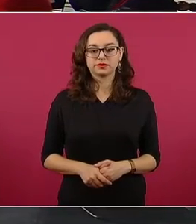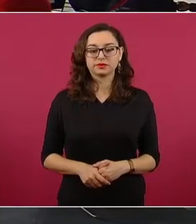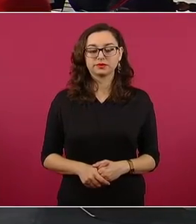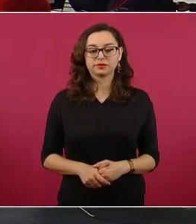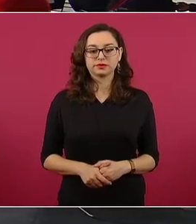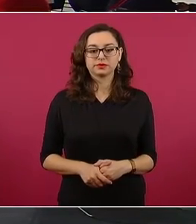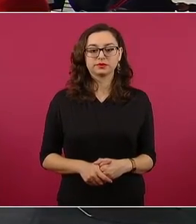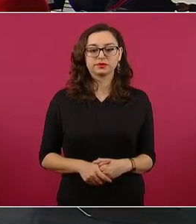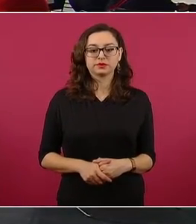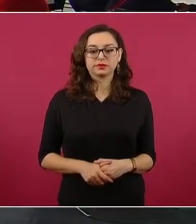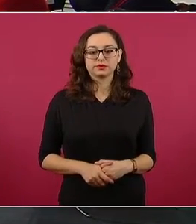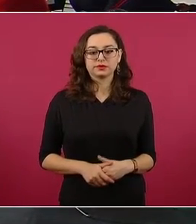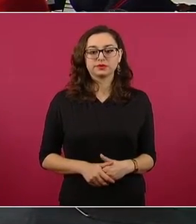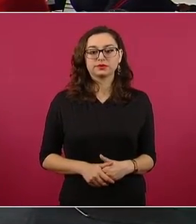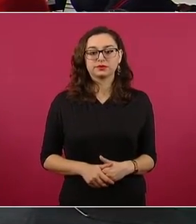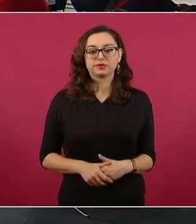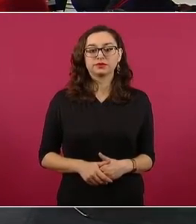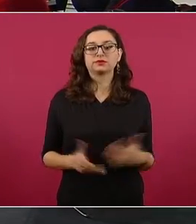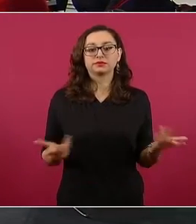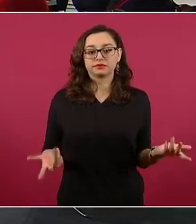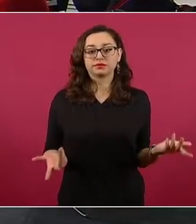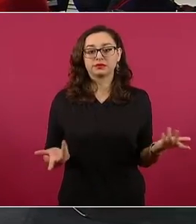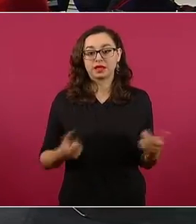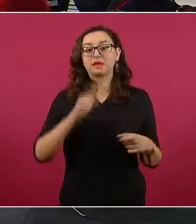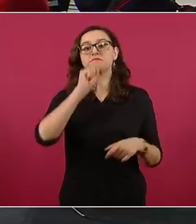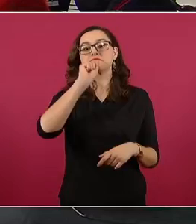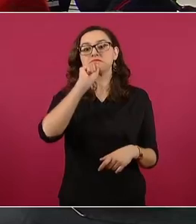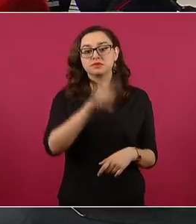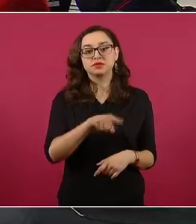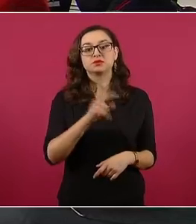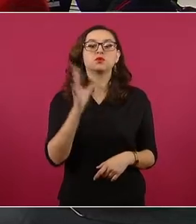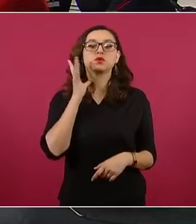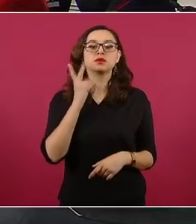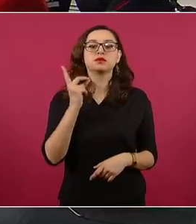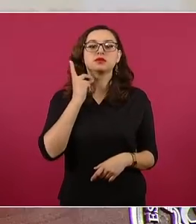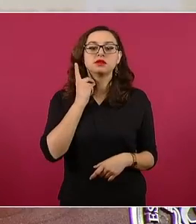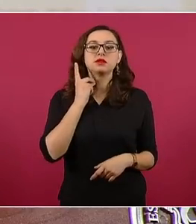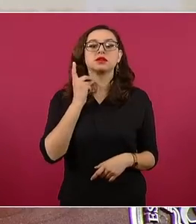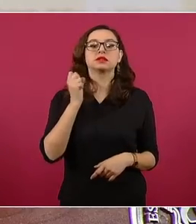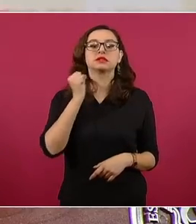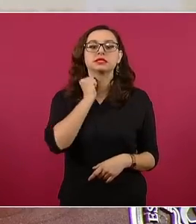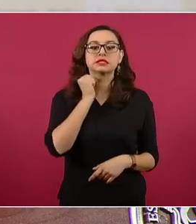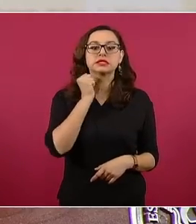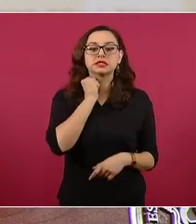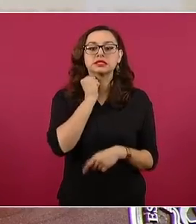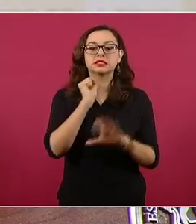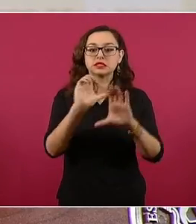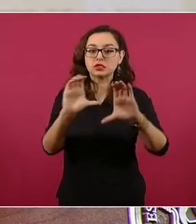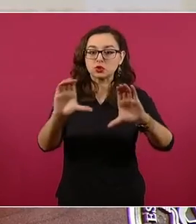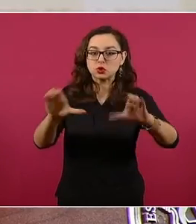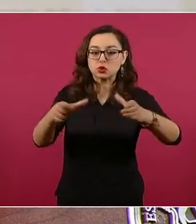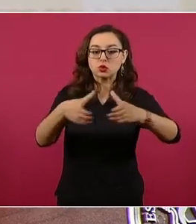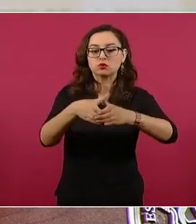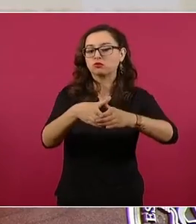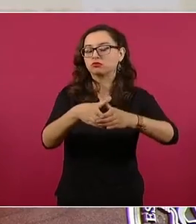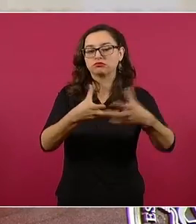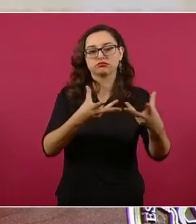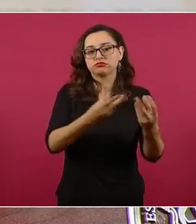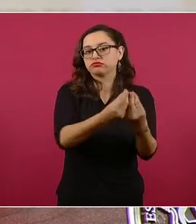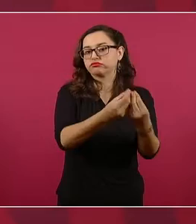en la Cámara de Diputados, en el Senado, los bloques de legisladores a favor de ese modelo,